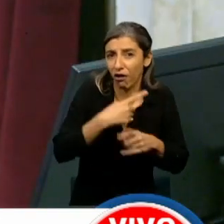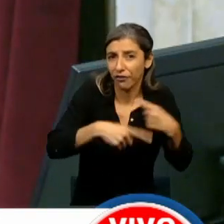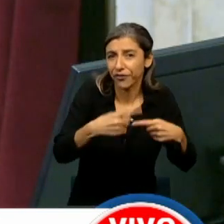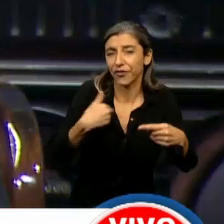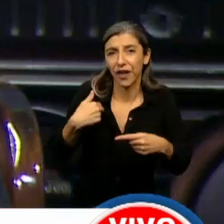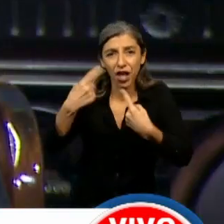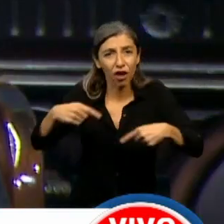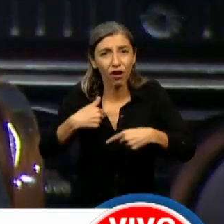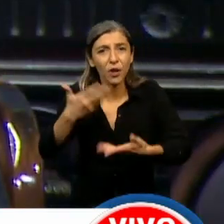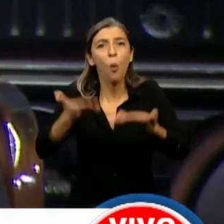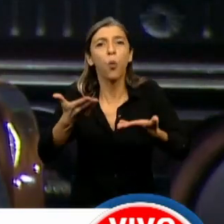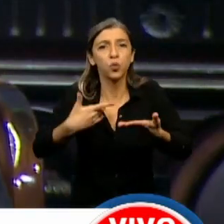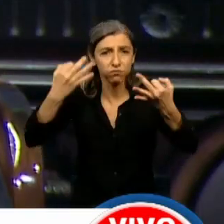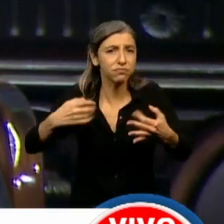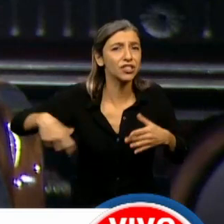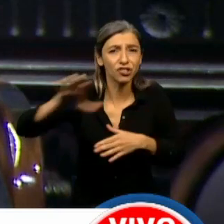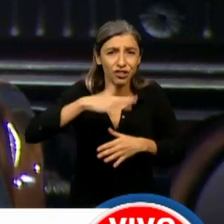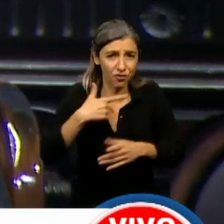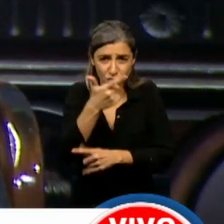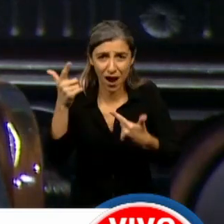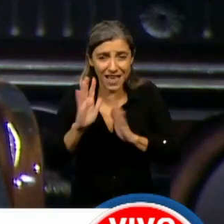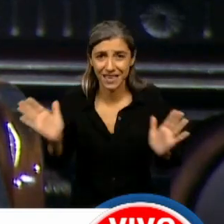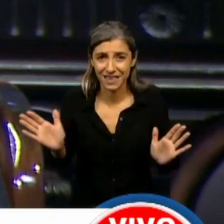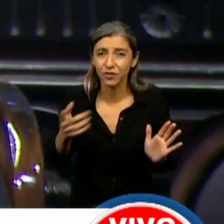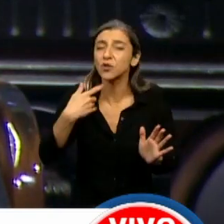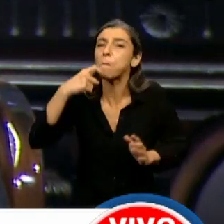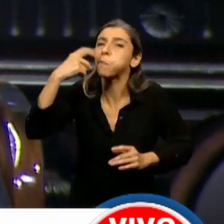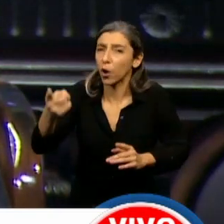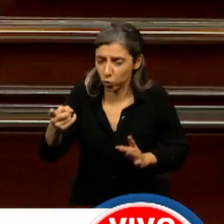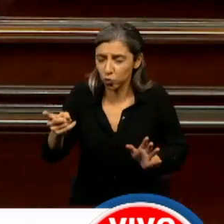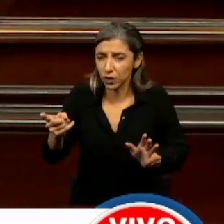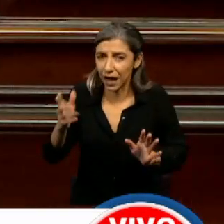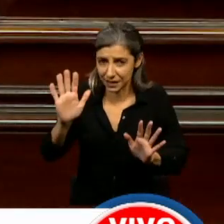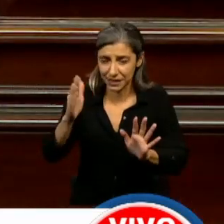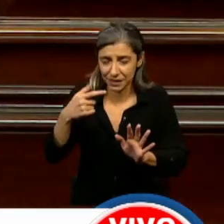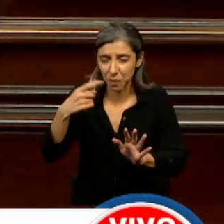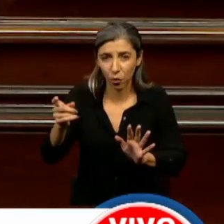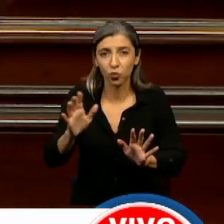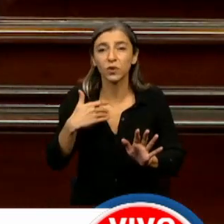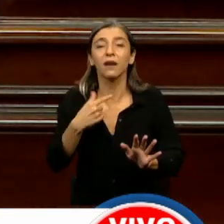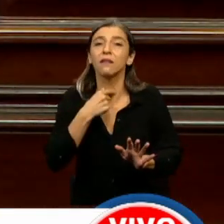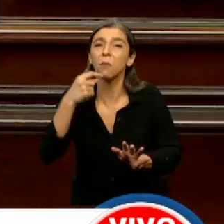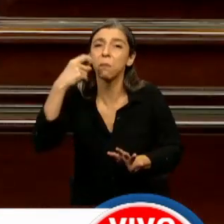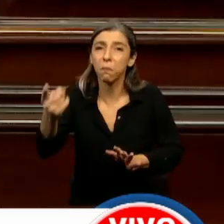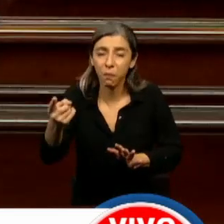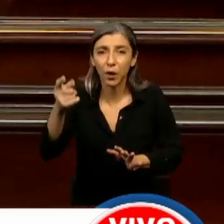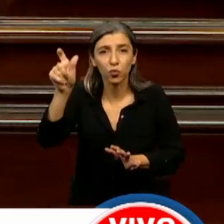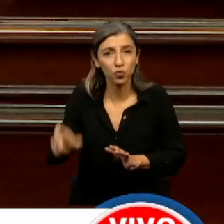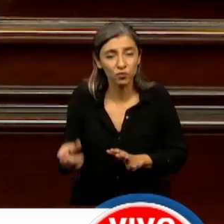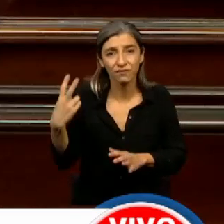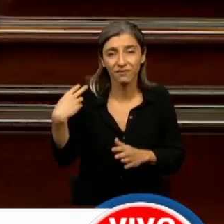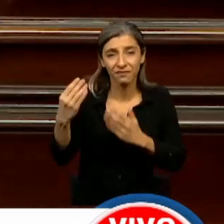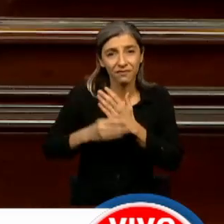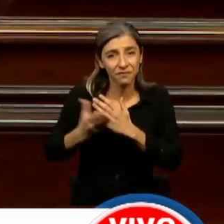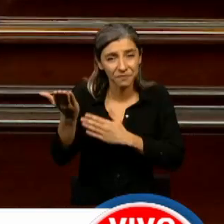ellos cometen. La pregunta, señor presidente, es la siguiente. Le quiero preguntar al jefe de